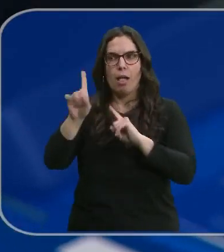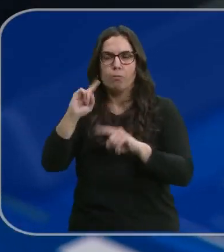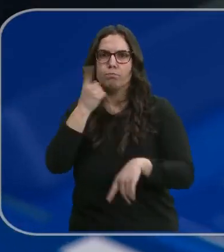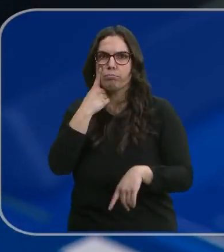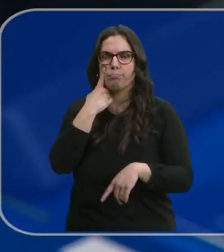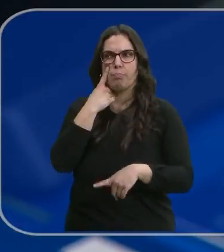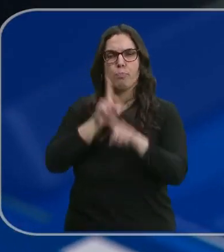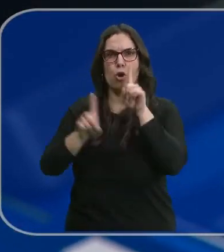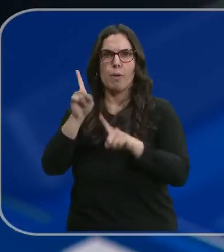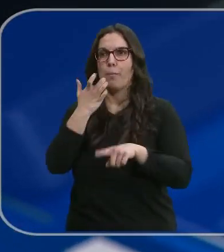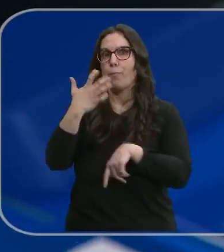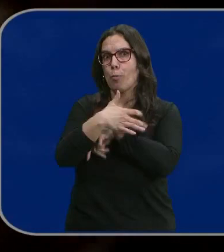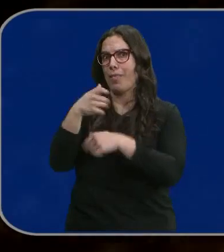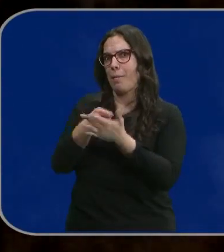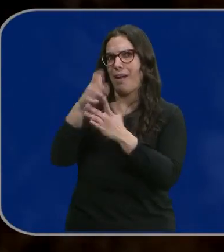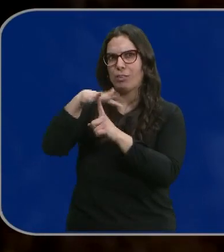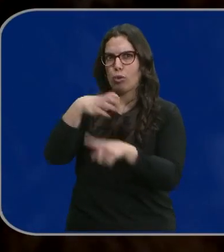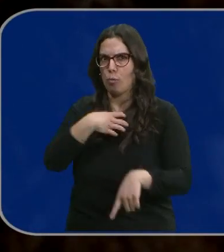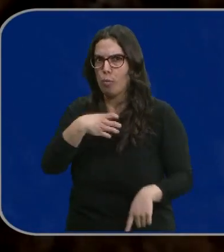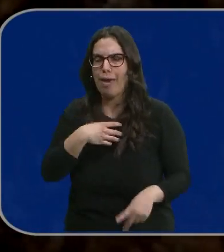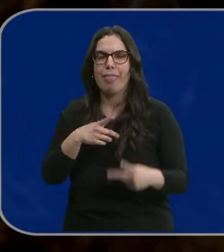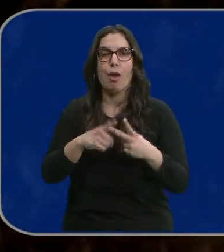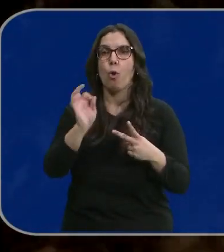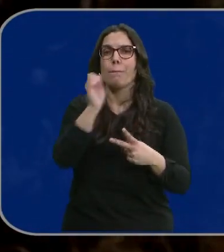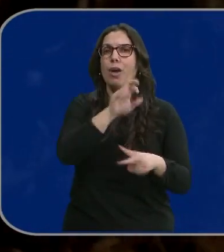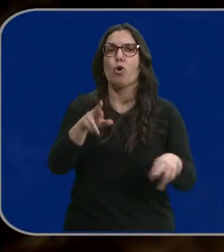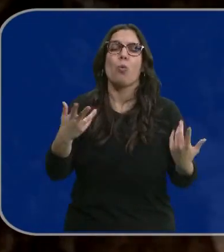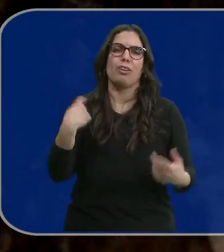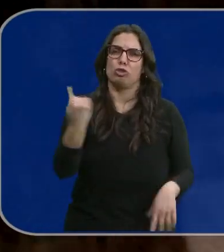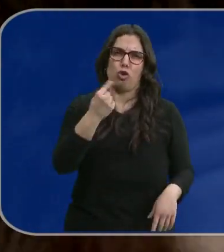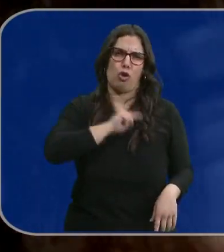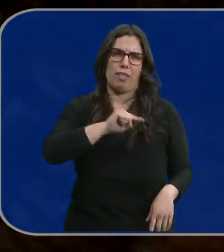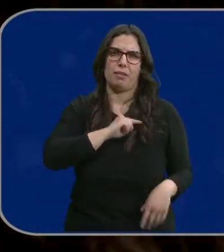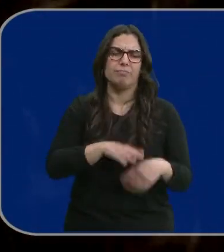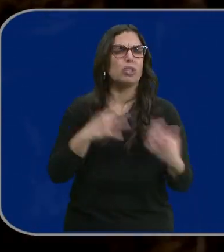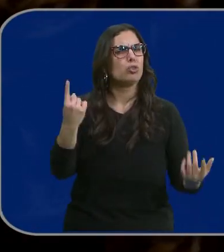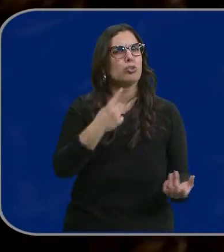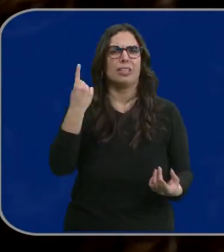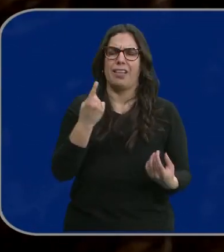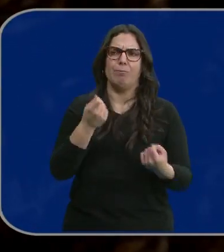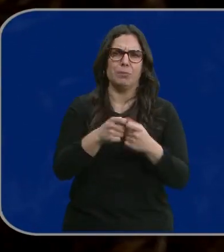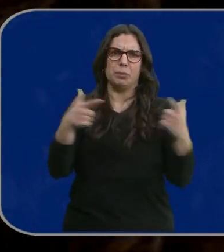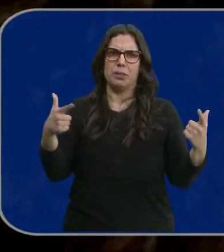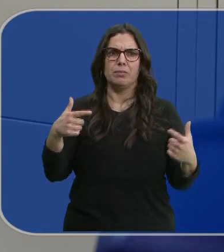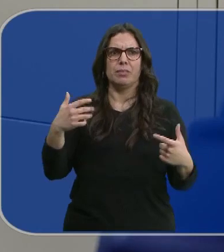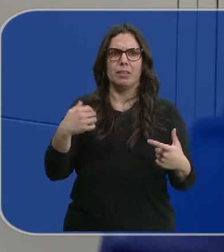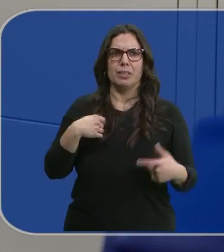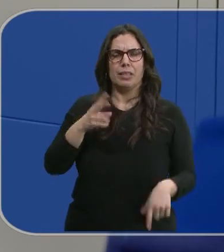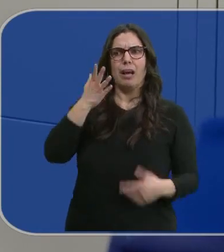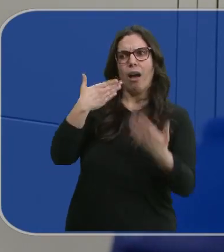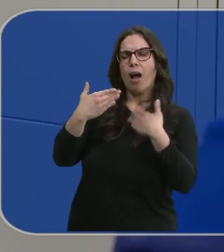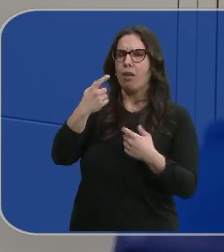como la pobreza energética, pero sobre todo la peor epidemia, la soledad. Porque hay mucha soledad, es que hay que estar aquí para